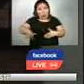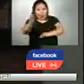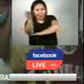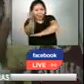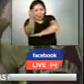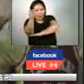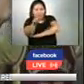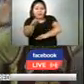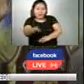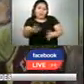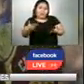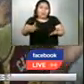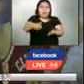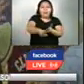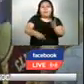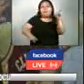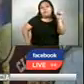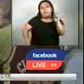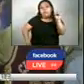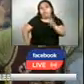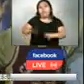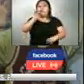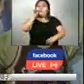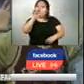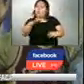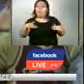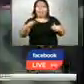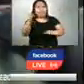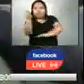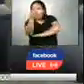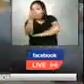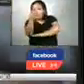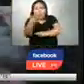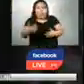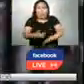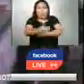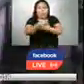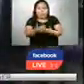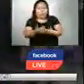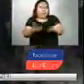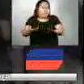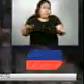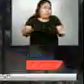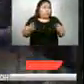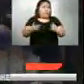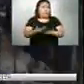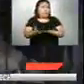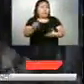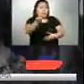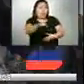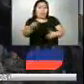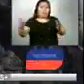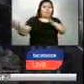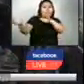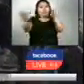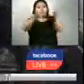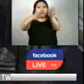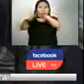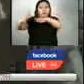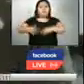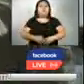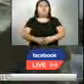y Operaciones Municipal aseguró que se mantendrá alerta ante las emergencias que podrían provocar los fuertes